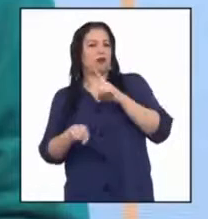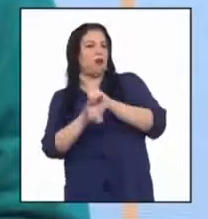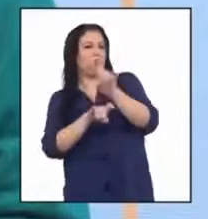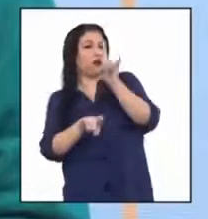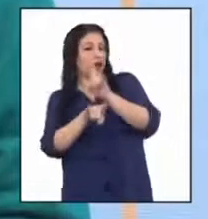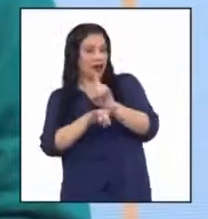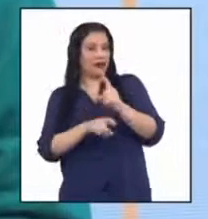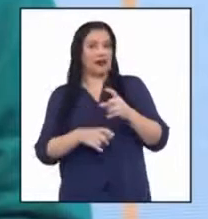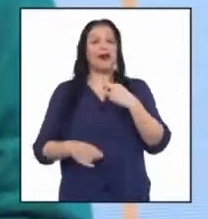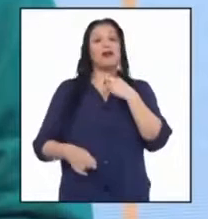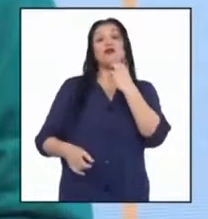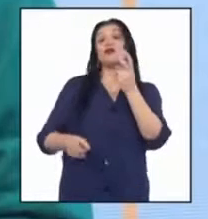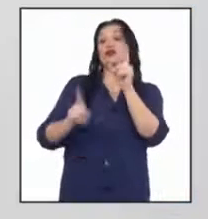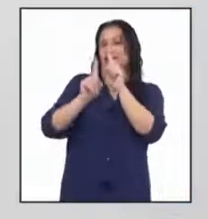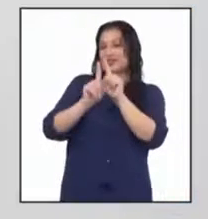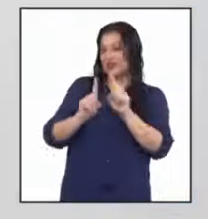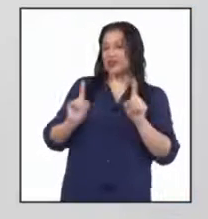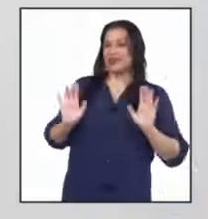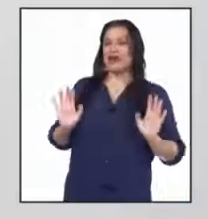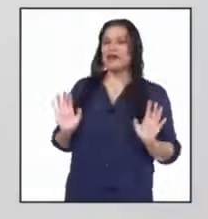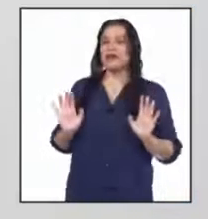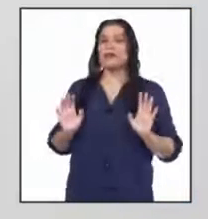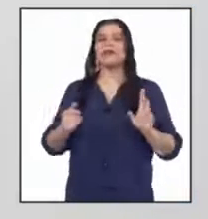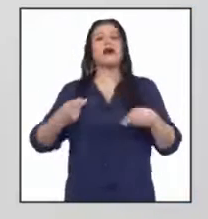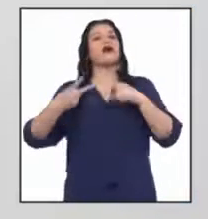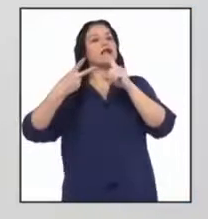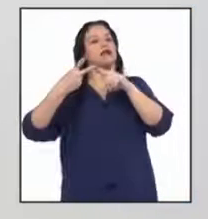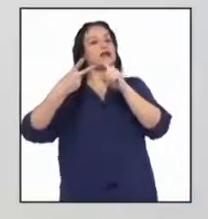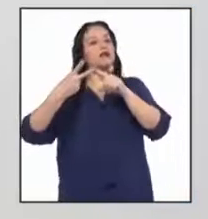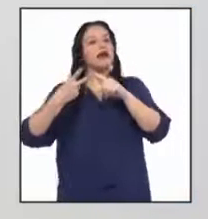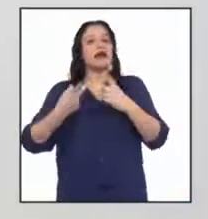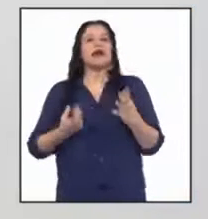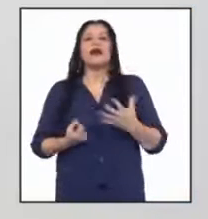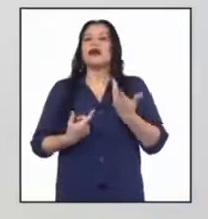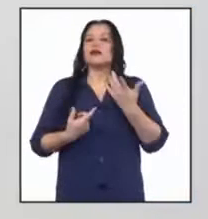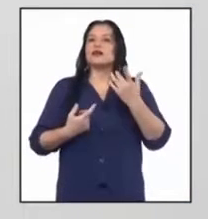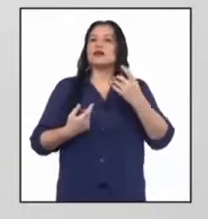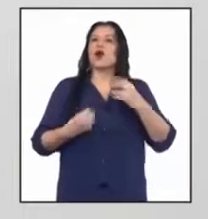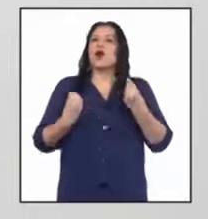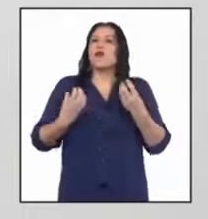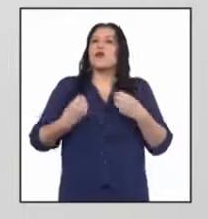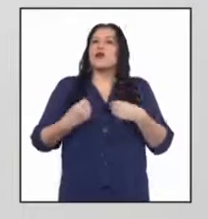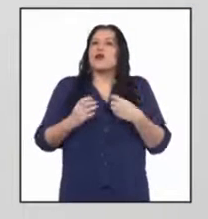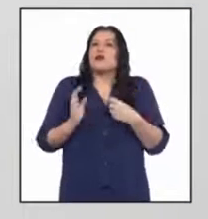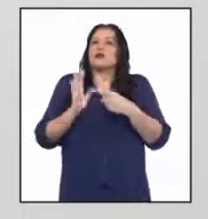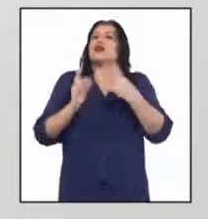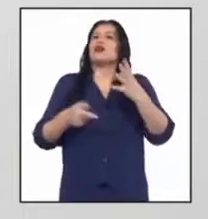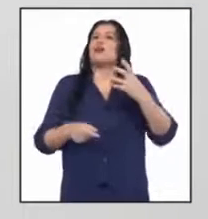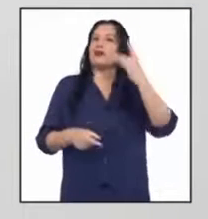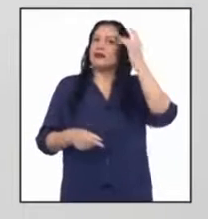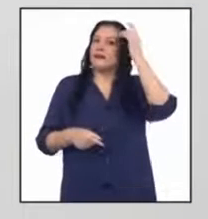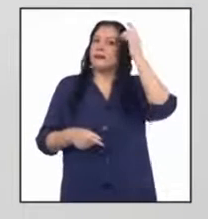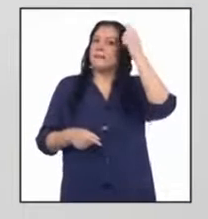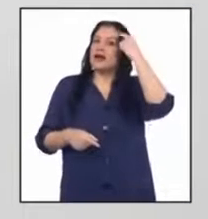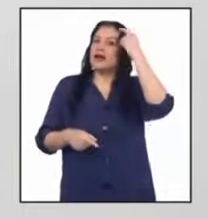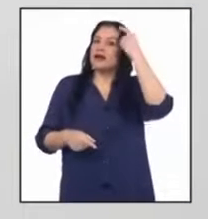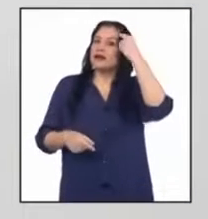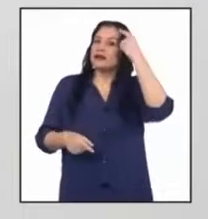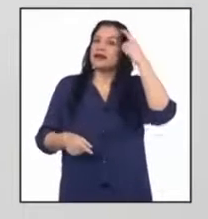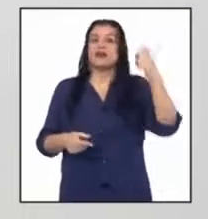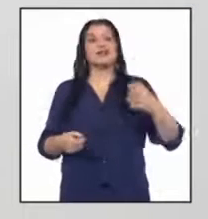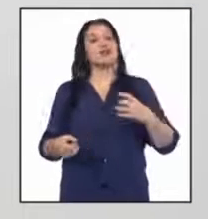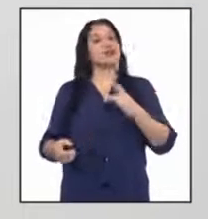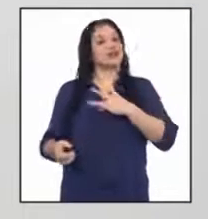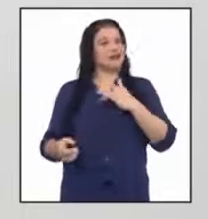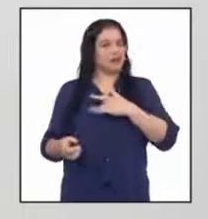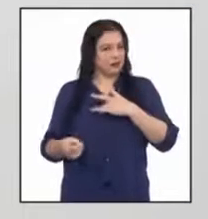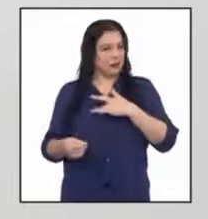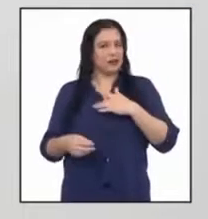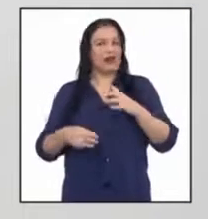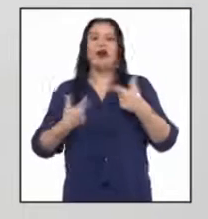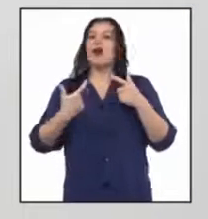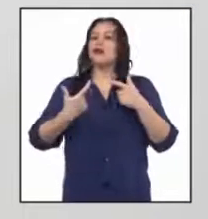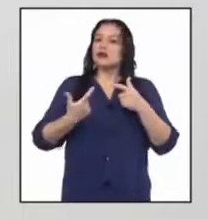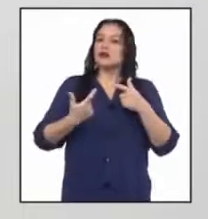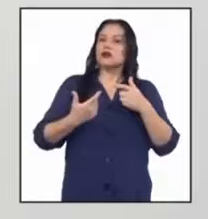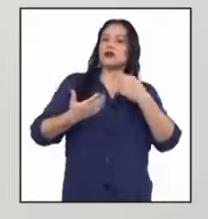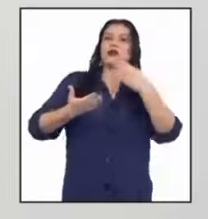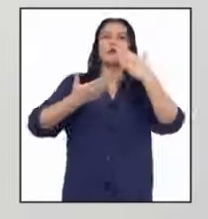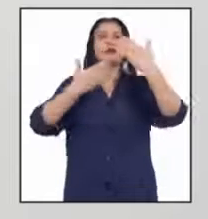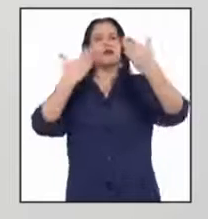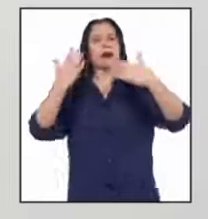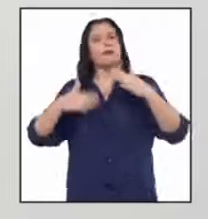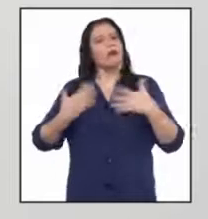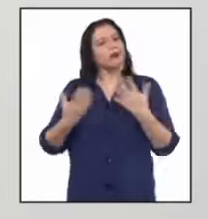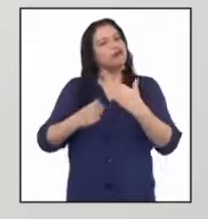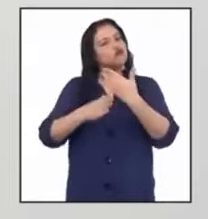burla. Extensión del pensamiento y sentimiento. Dentro del monólogo podemos compartir de manera